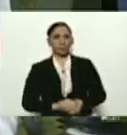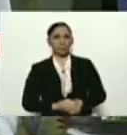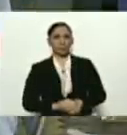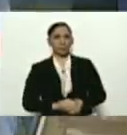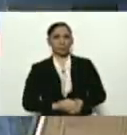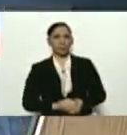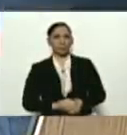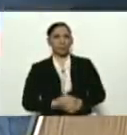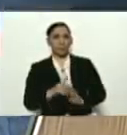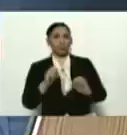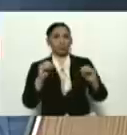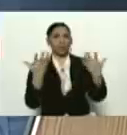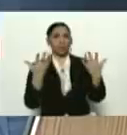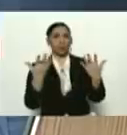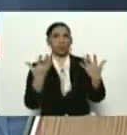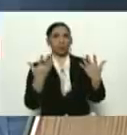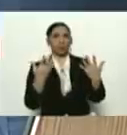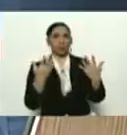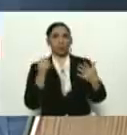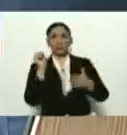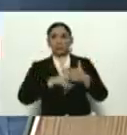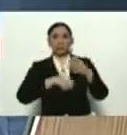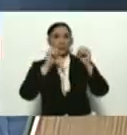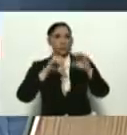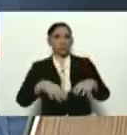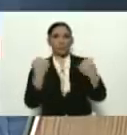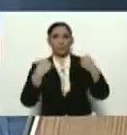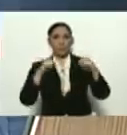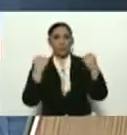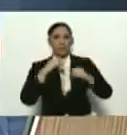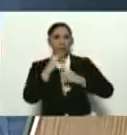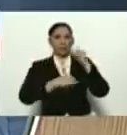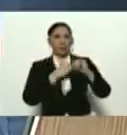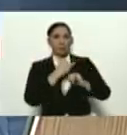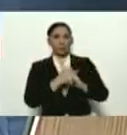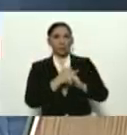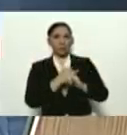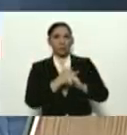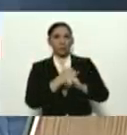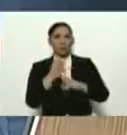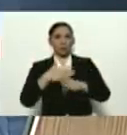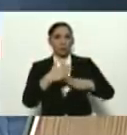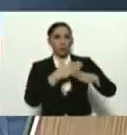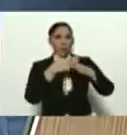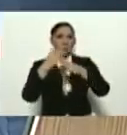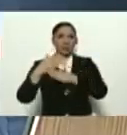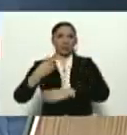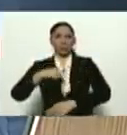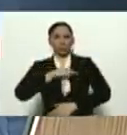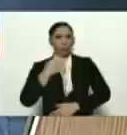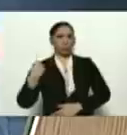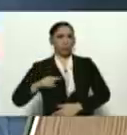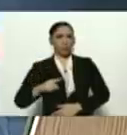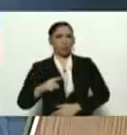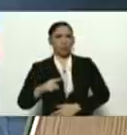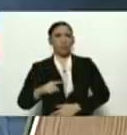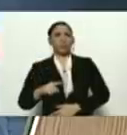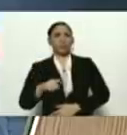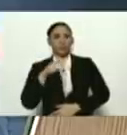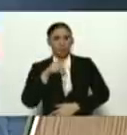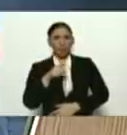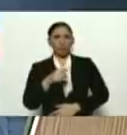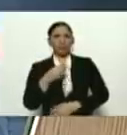se ha logrado sin renunciar a la práctica internacionalista de compartir lo que tenemos. La descomunal y